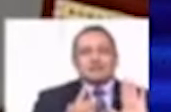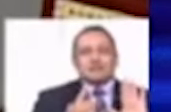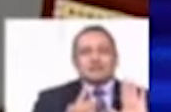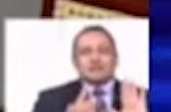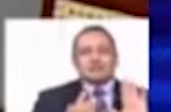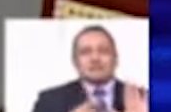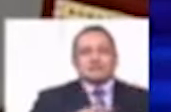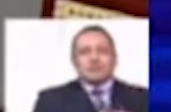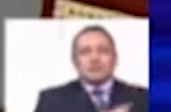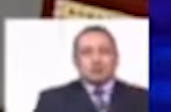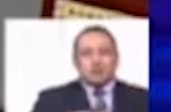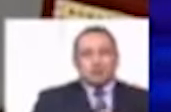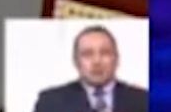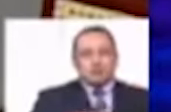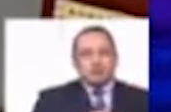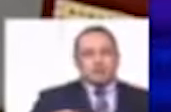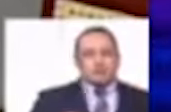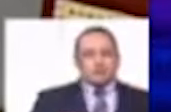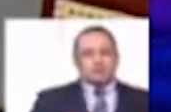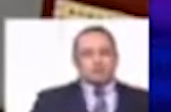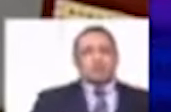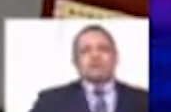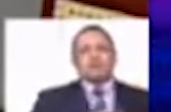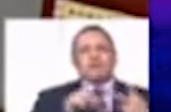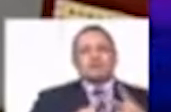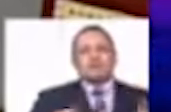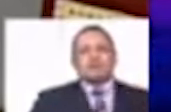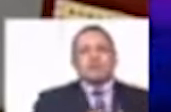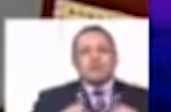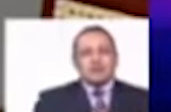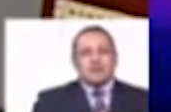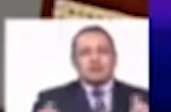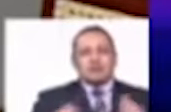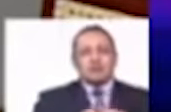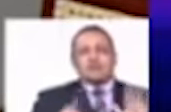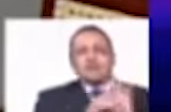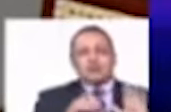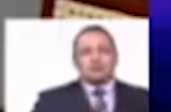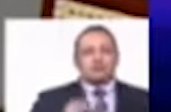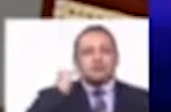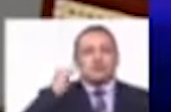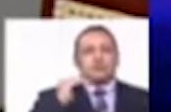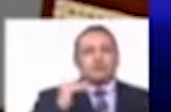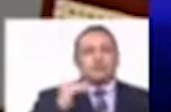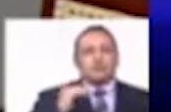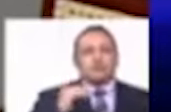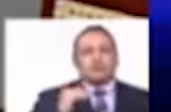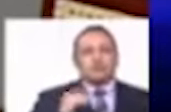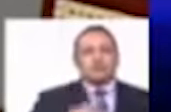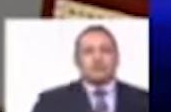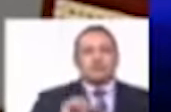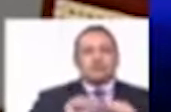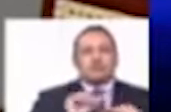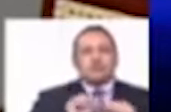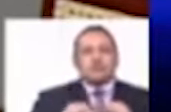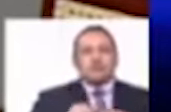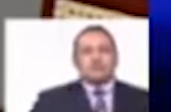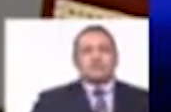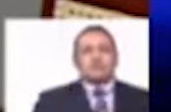del Poder Ejecutivo como en el Decreto Supremo